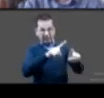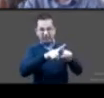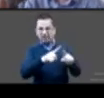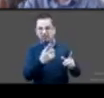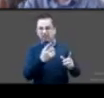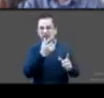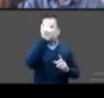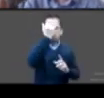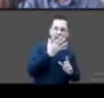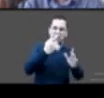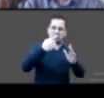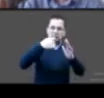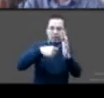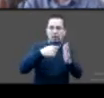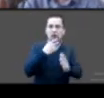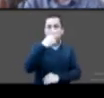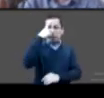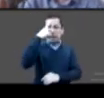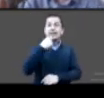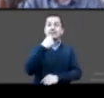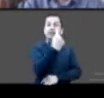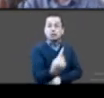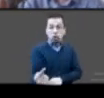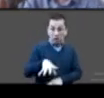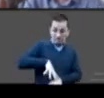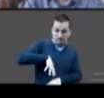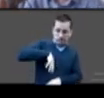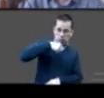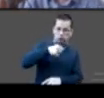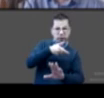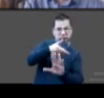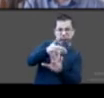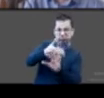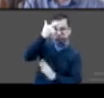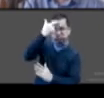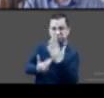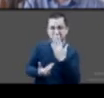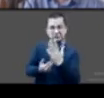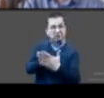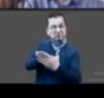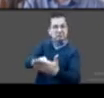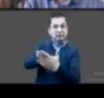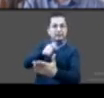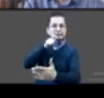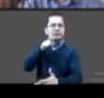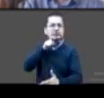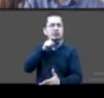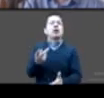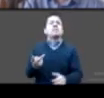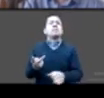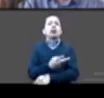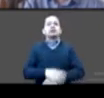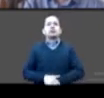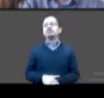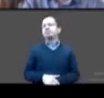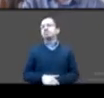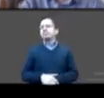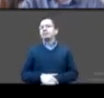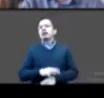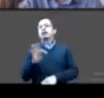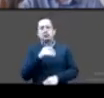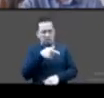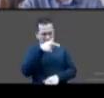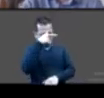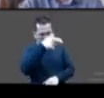explotación, podría dar cuenta de varias cosas. Primero, una imagen o un video puede dar cuenta del agresor